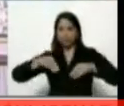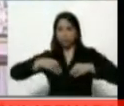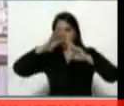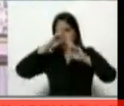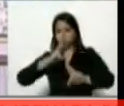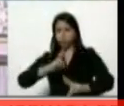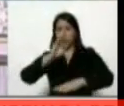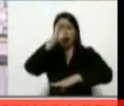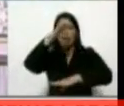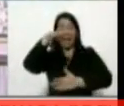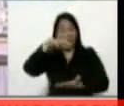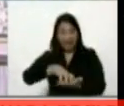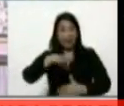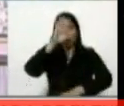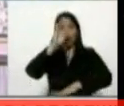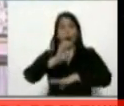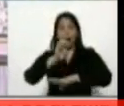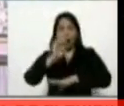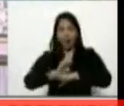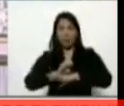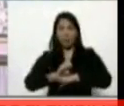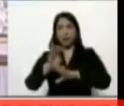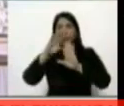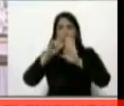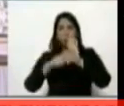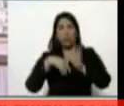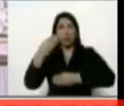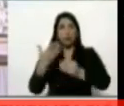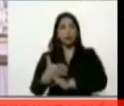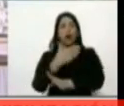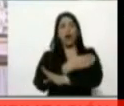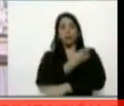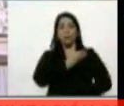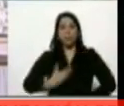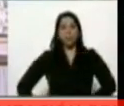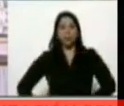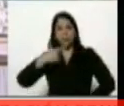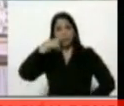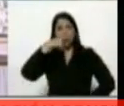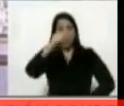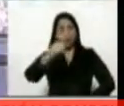Ábalos. Entonces el asunto es cómo transporta Delcy, y qué es lo que transporta.